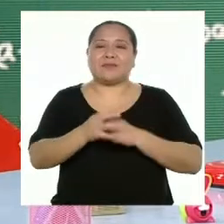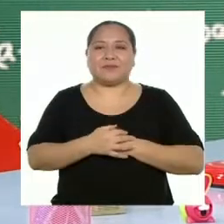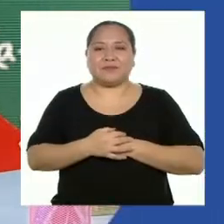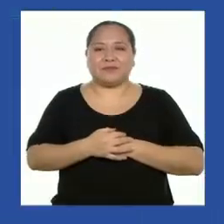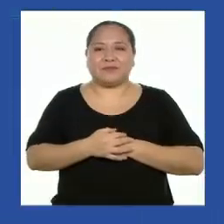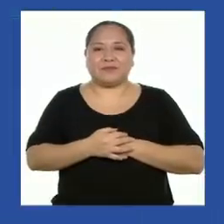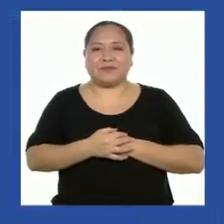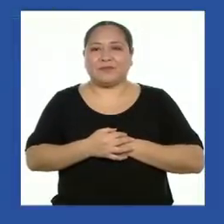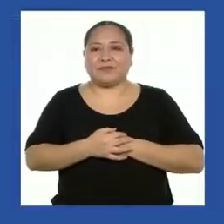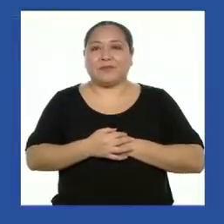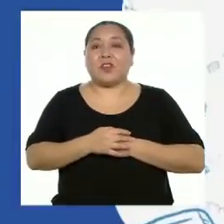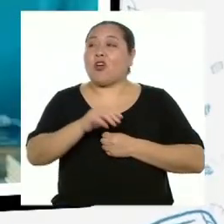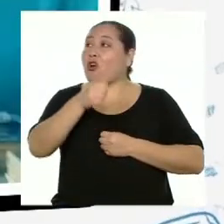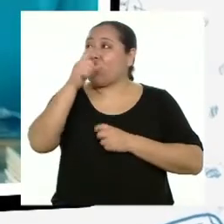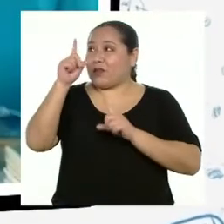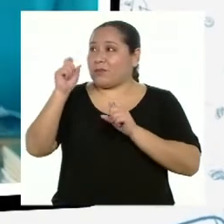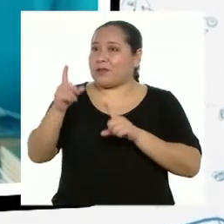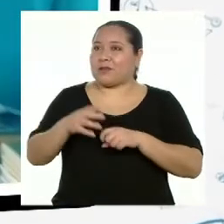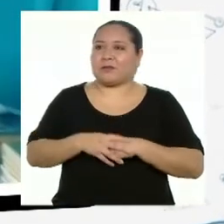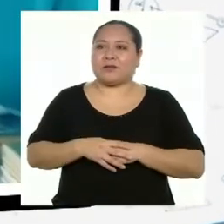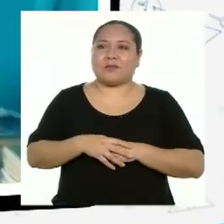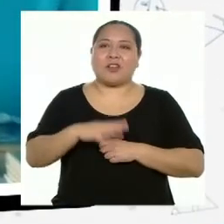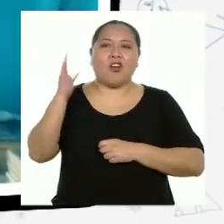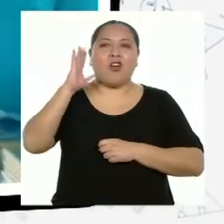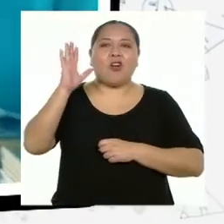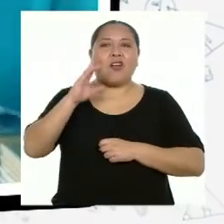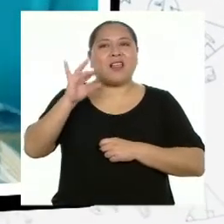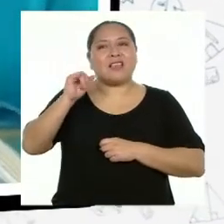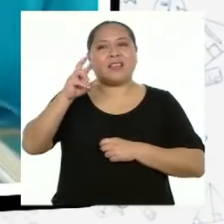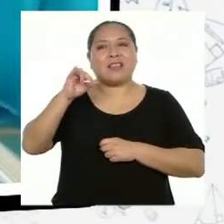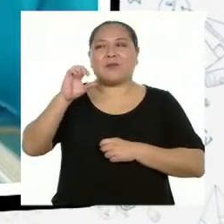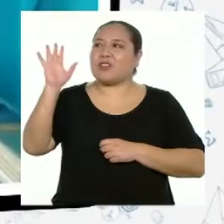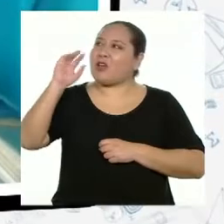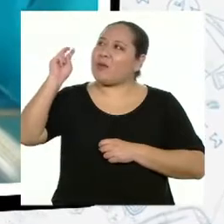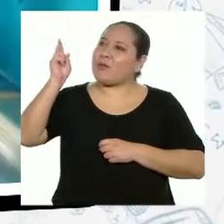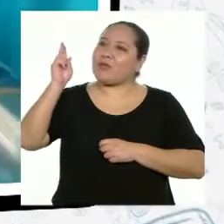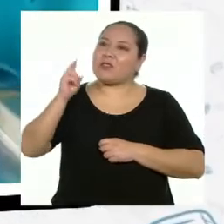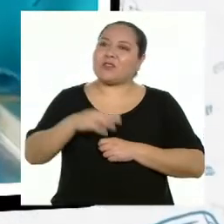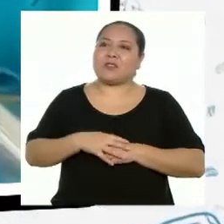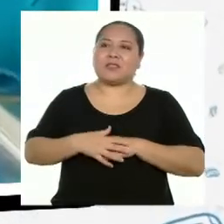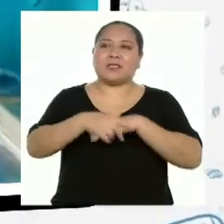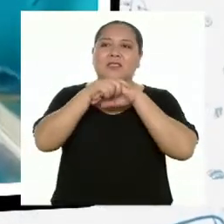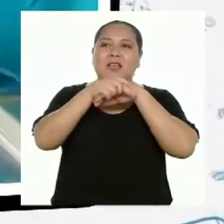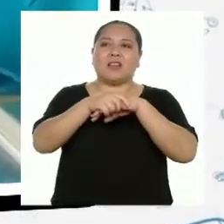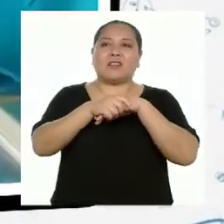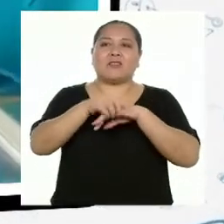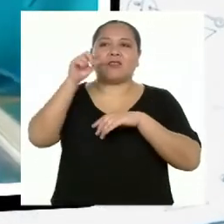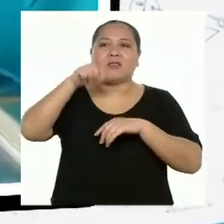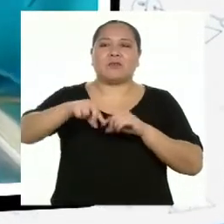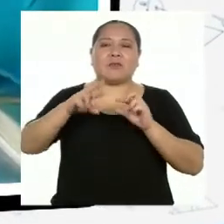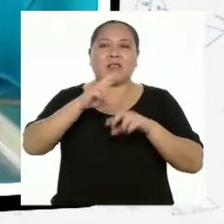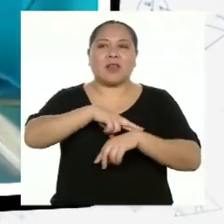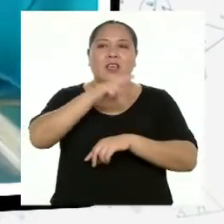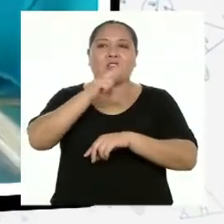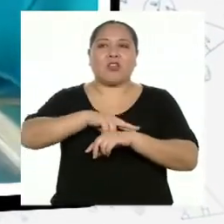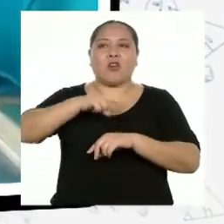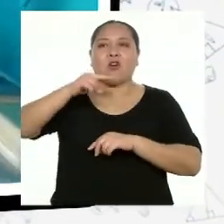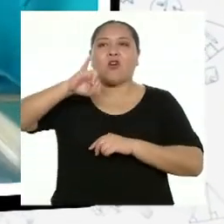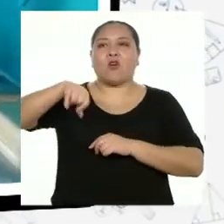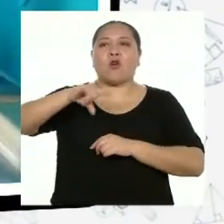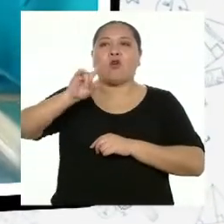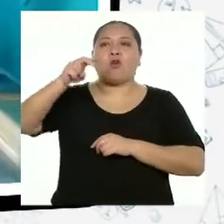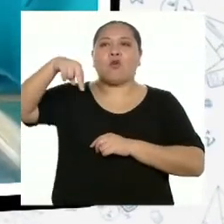una pregunta más. Buenas, Yaremis y profesora. Saludos desde mi región Junín, provincia de